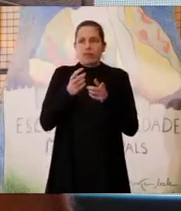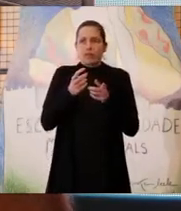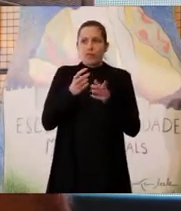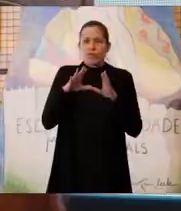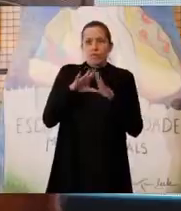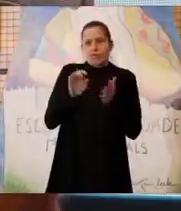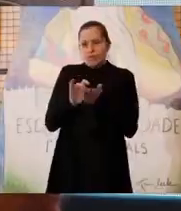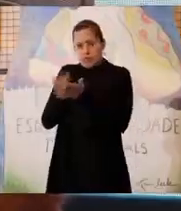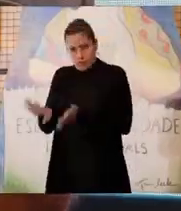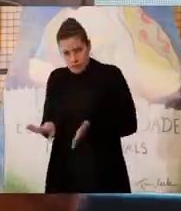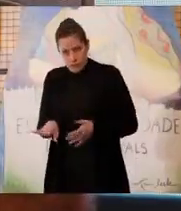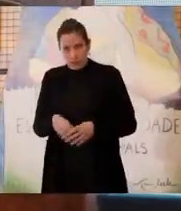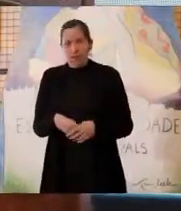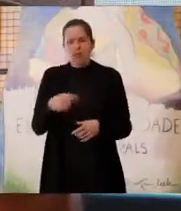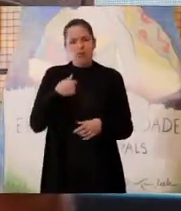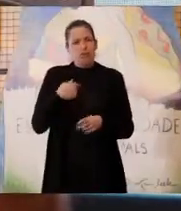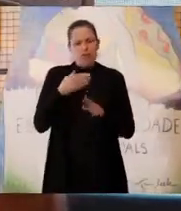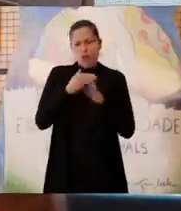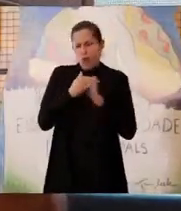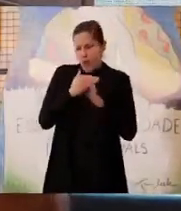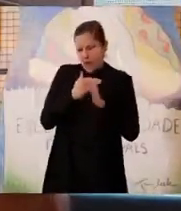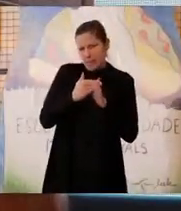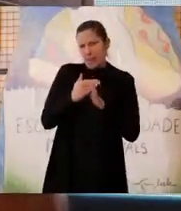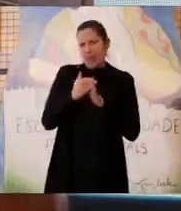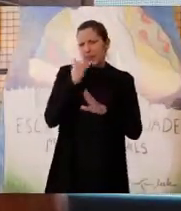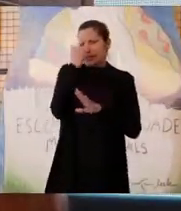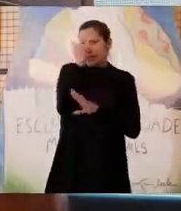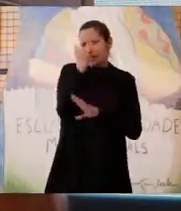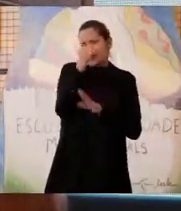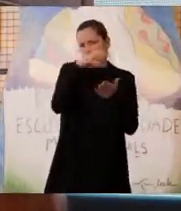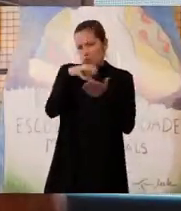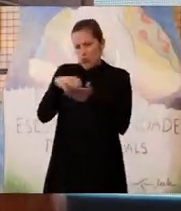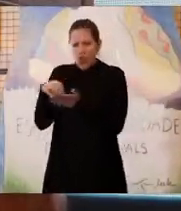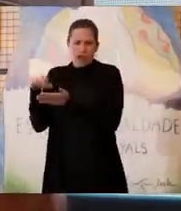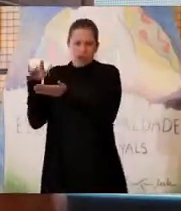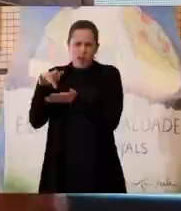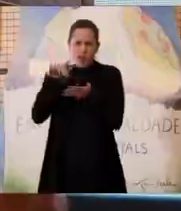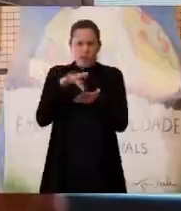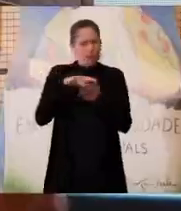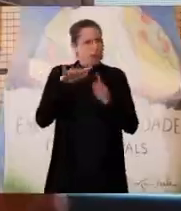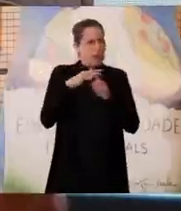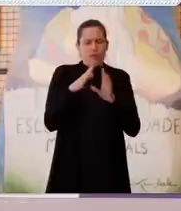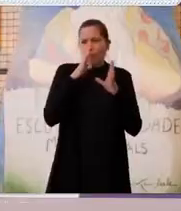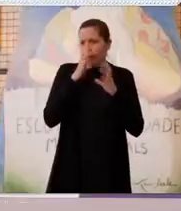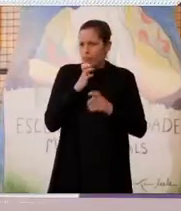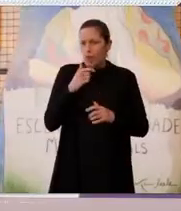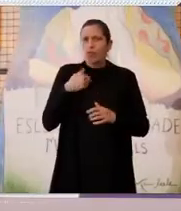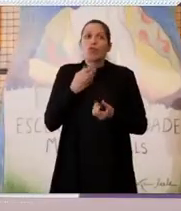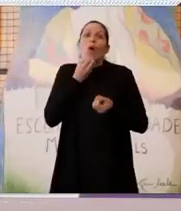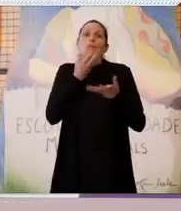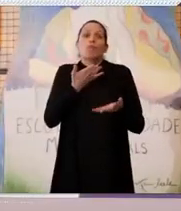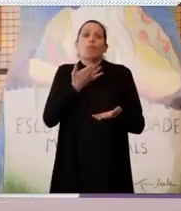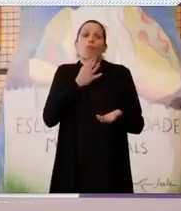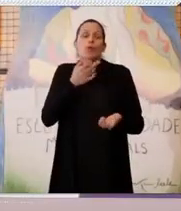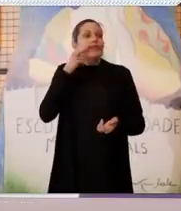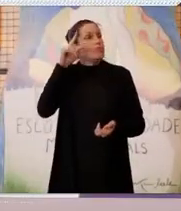altísimos niveles de violencia política en mi paso por las instituciones y desde luego no Soy la peor Lamento porque me bueno porque es la mía y no y no